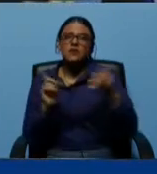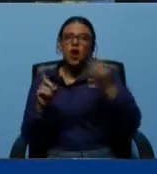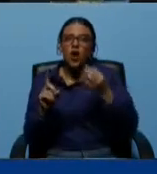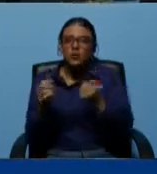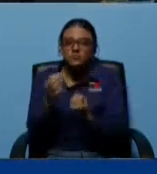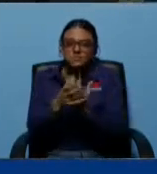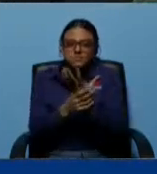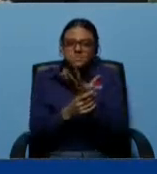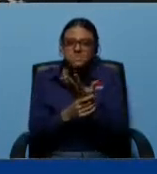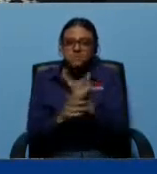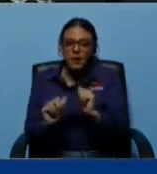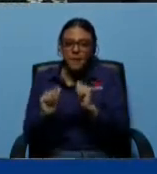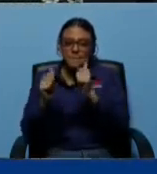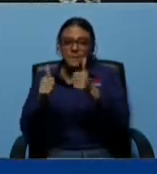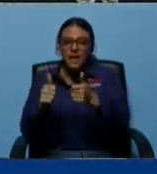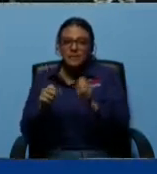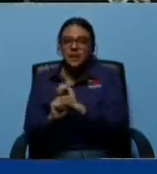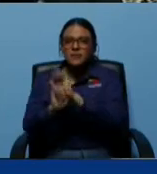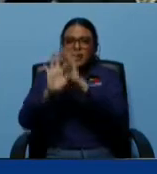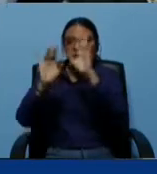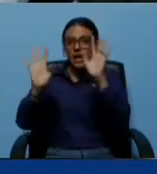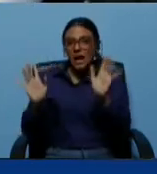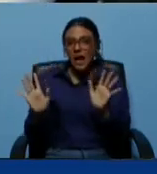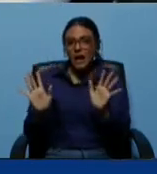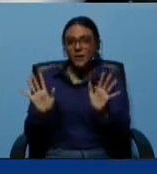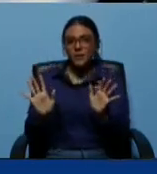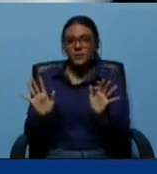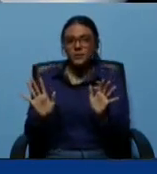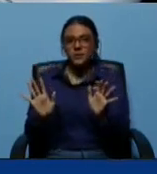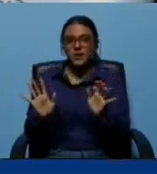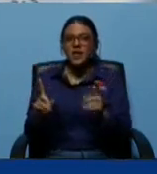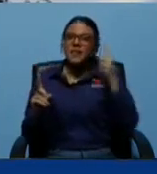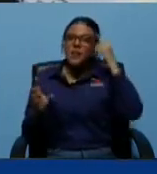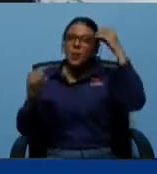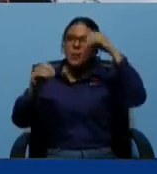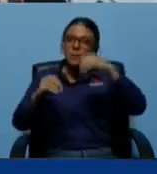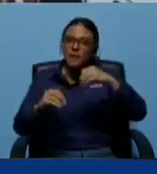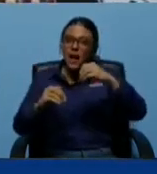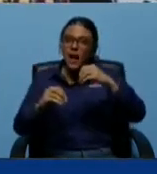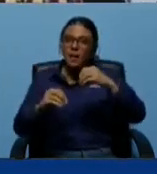orígenes claros de un plan